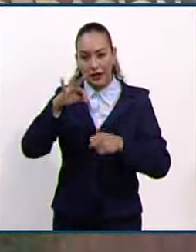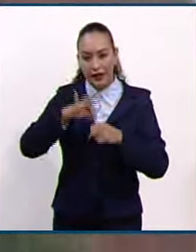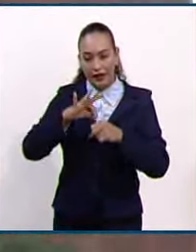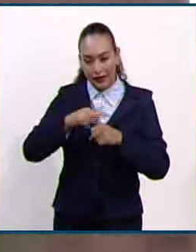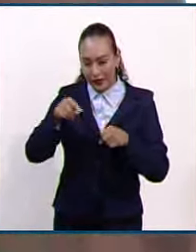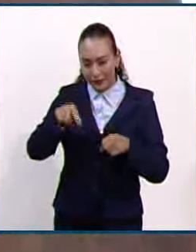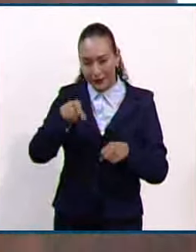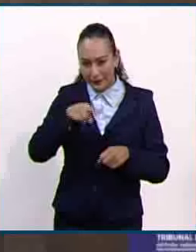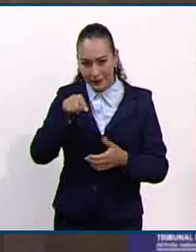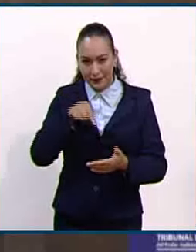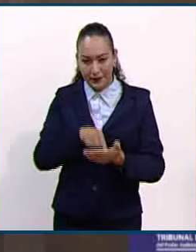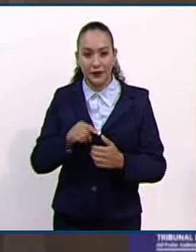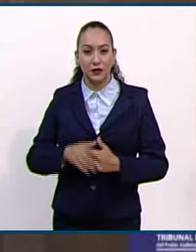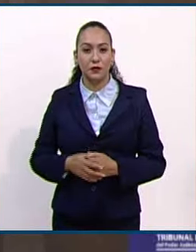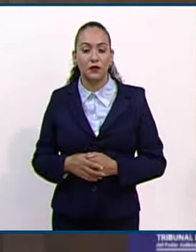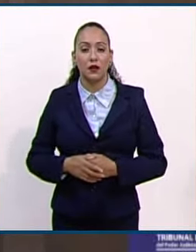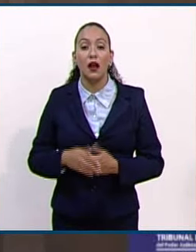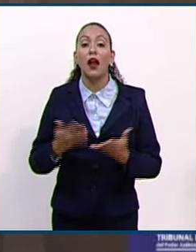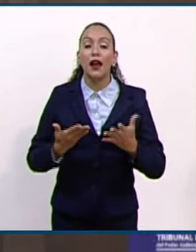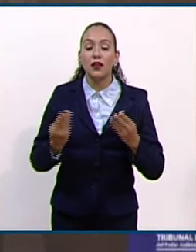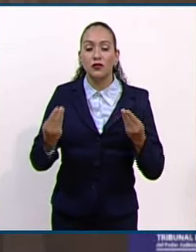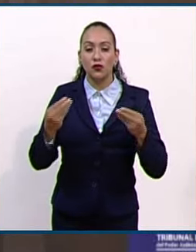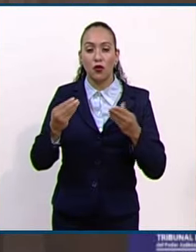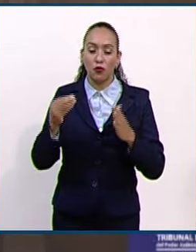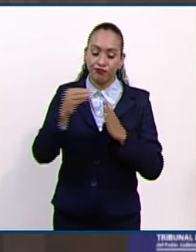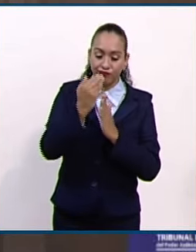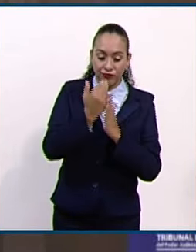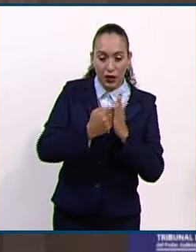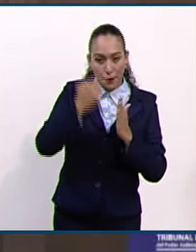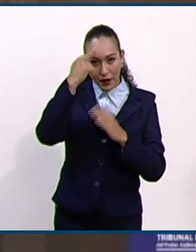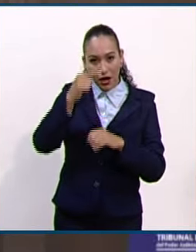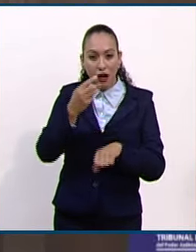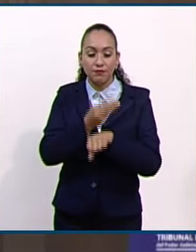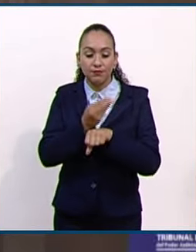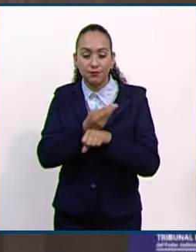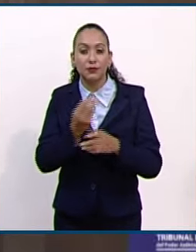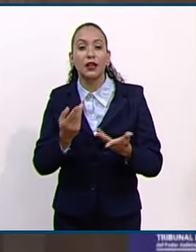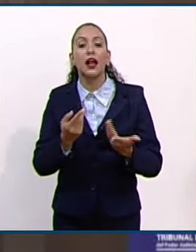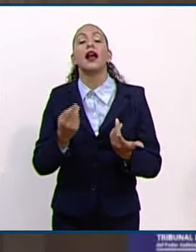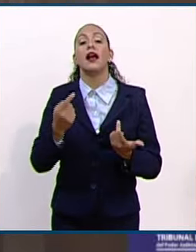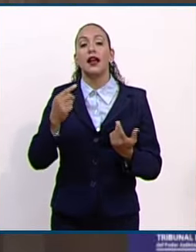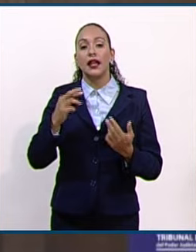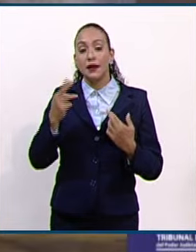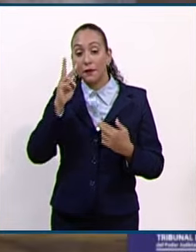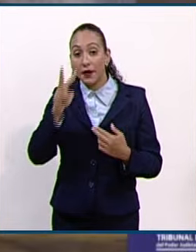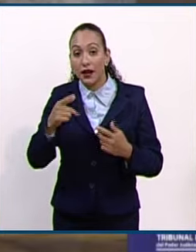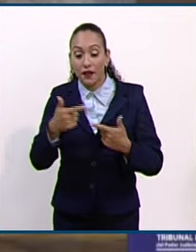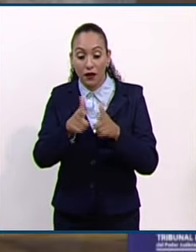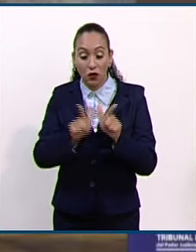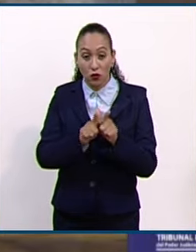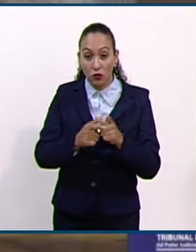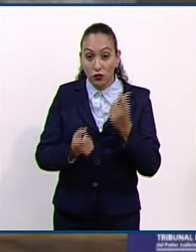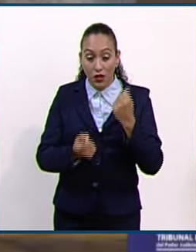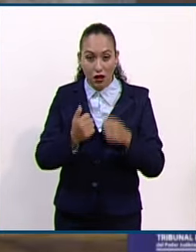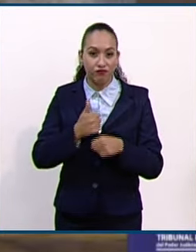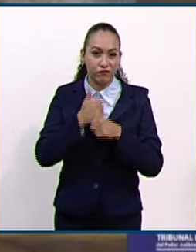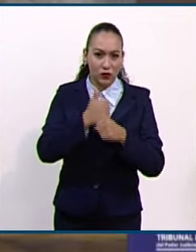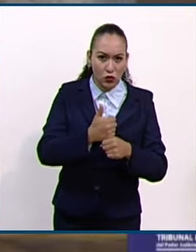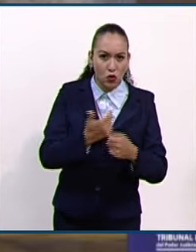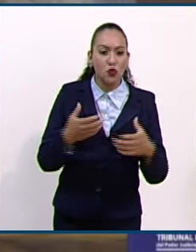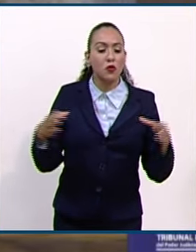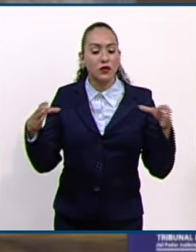Local que establecía un mecanismo de ajuste y sustitución para garantizar la representatividad de grupos vulnerables en el Congreso del